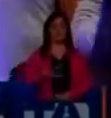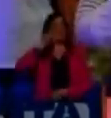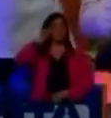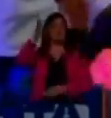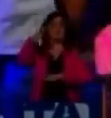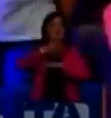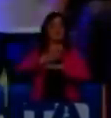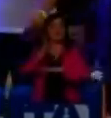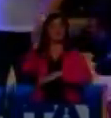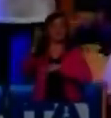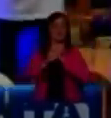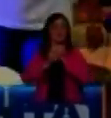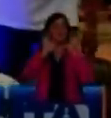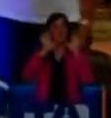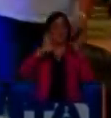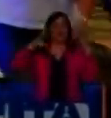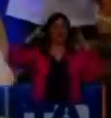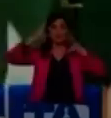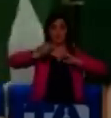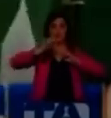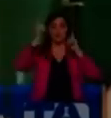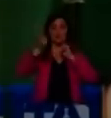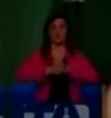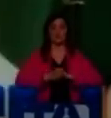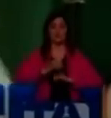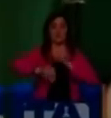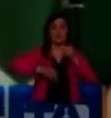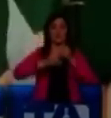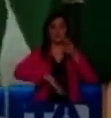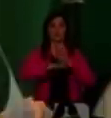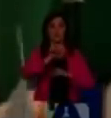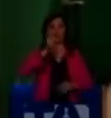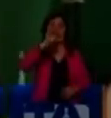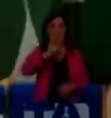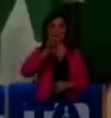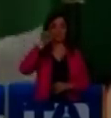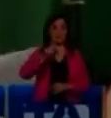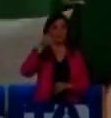sector durante los 10 años de la Revolución Ciudadana. Hemos invertido más de